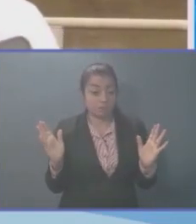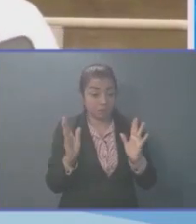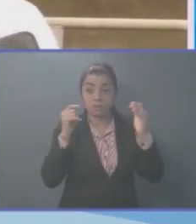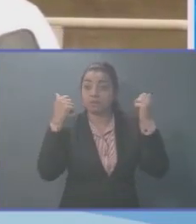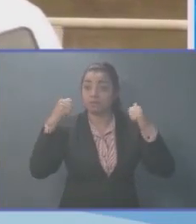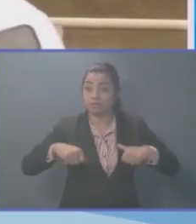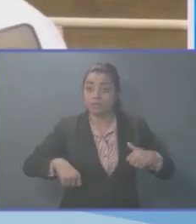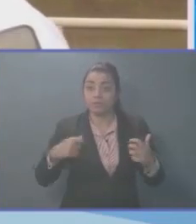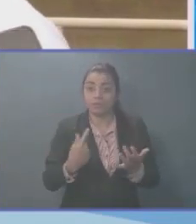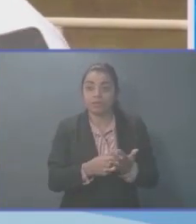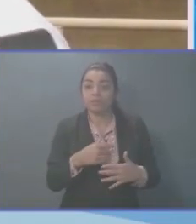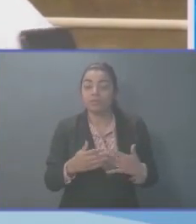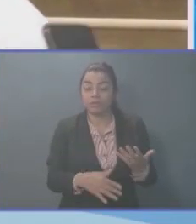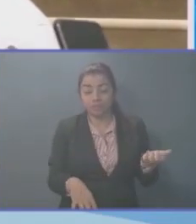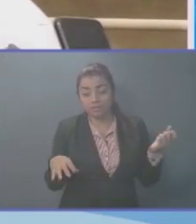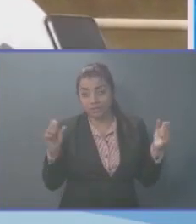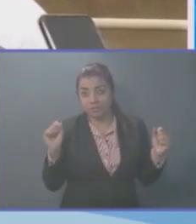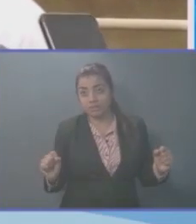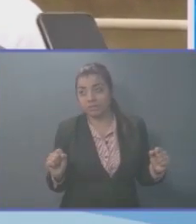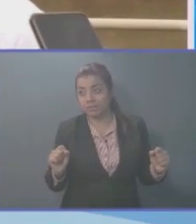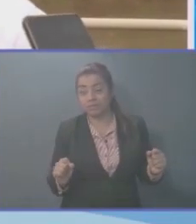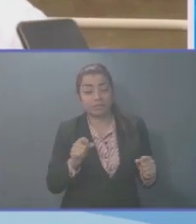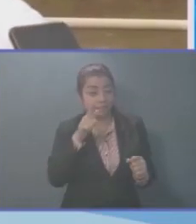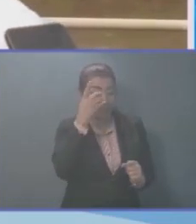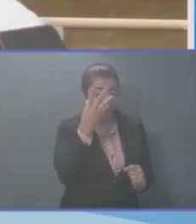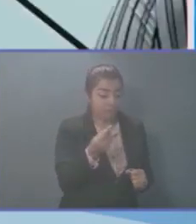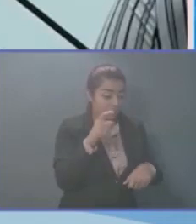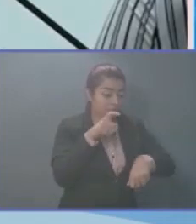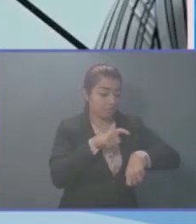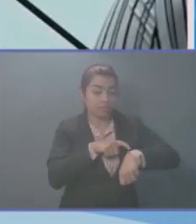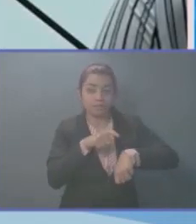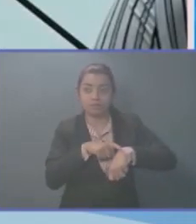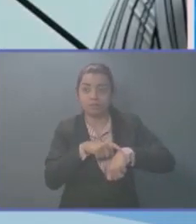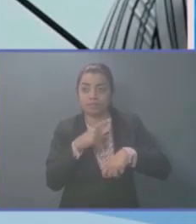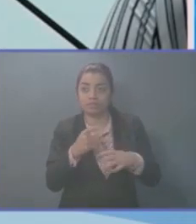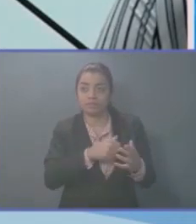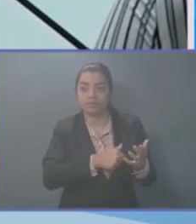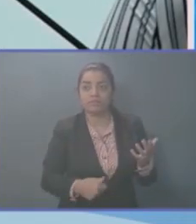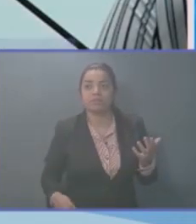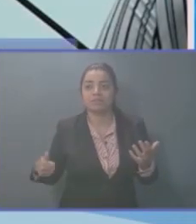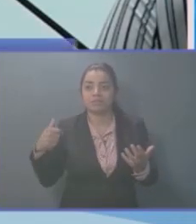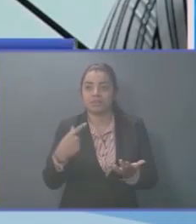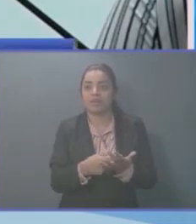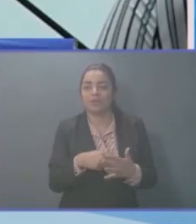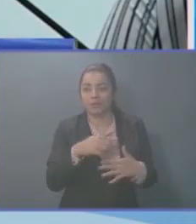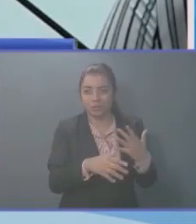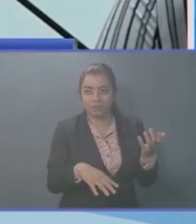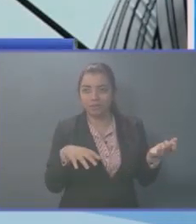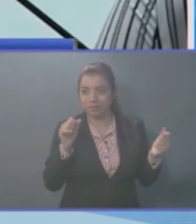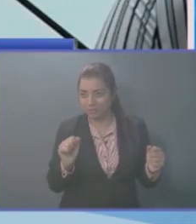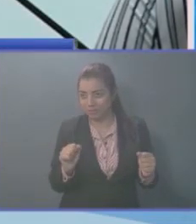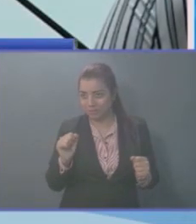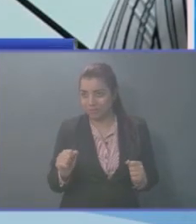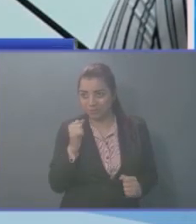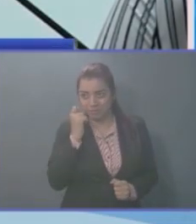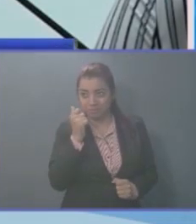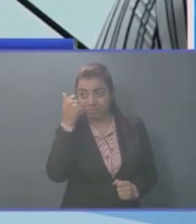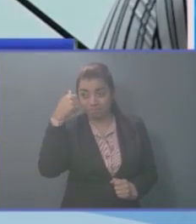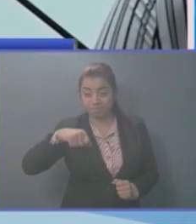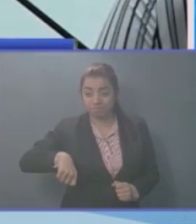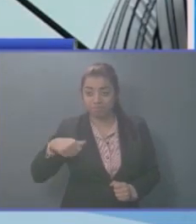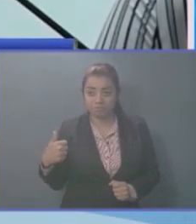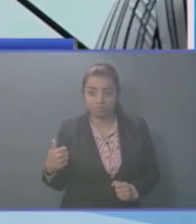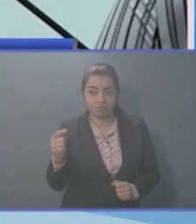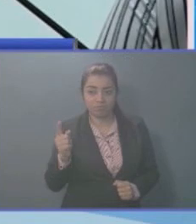que se hacen, con la fecha y hora en la que se va a citar a los funcionarios. Entonces ya está incluido dentro de lo que se aprobó.